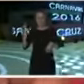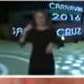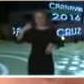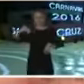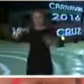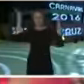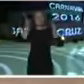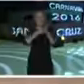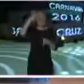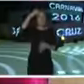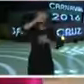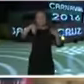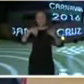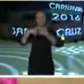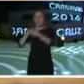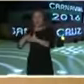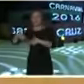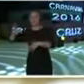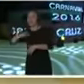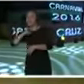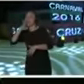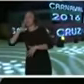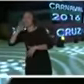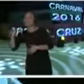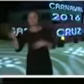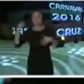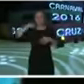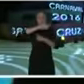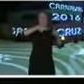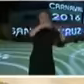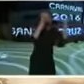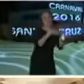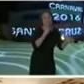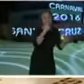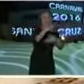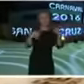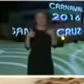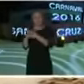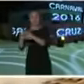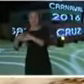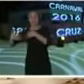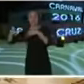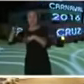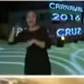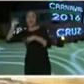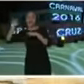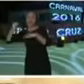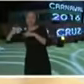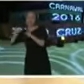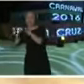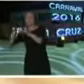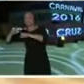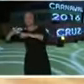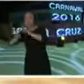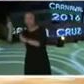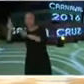Y de Valle Hermoso Agulo, no se habla de otra cosa, sino de mi hermoso culo. Nada soy